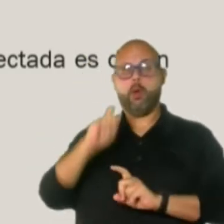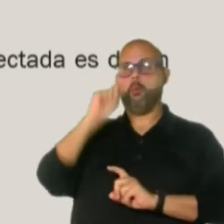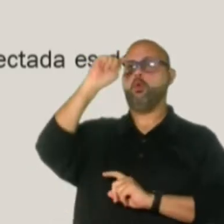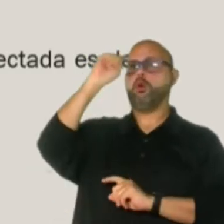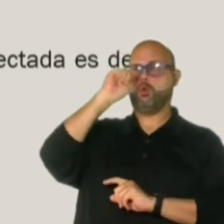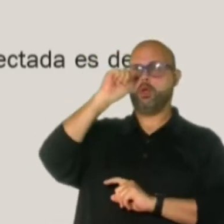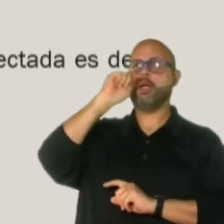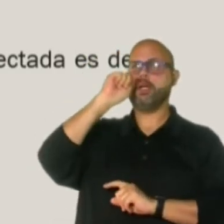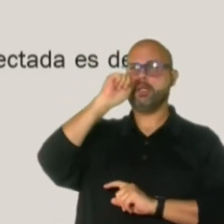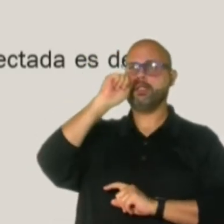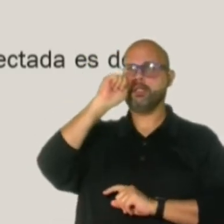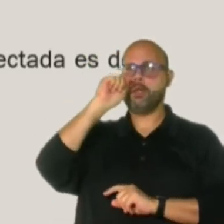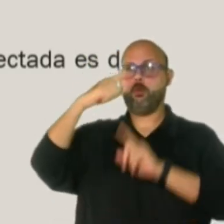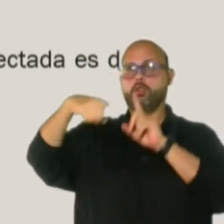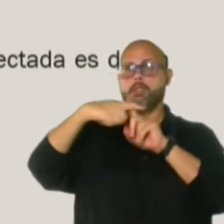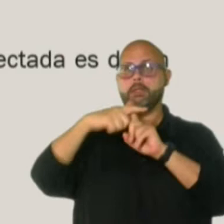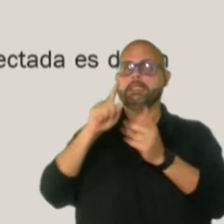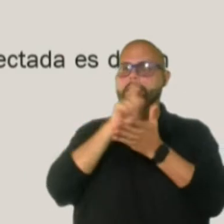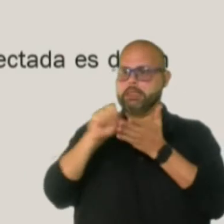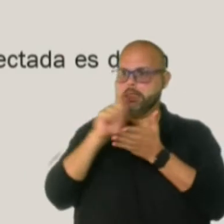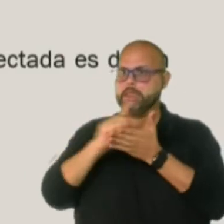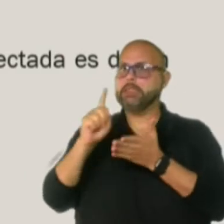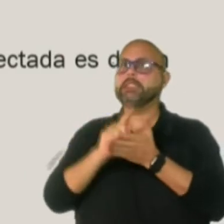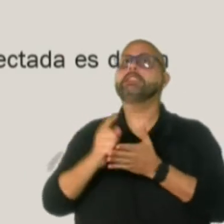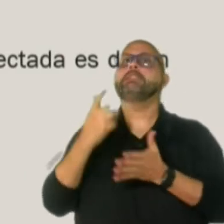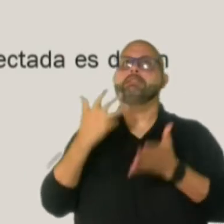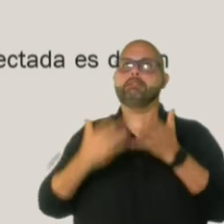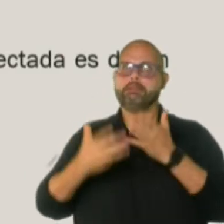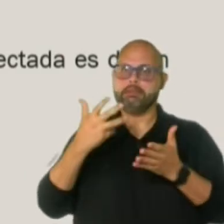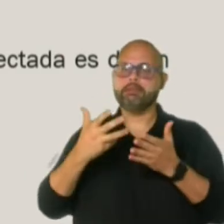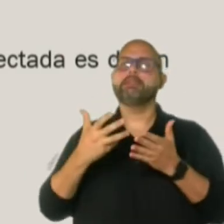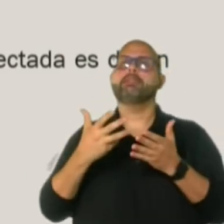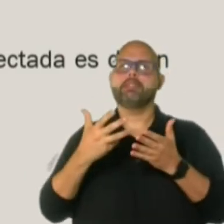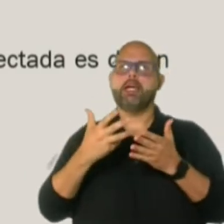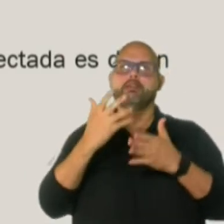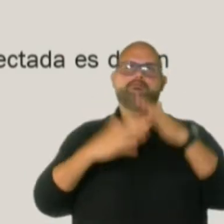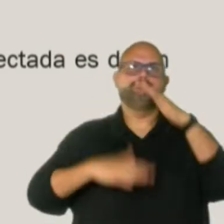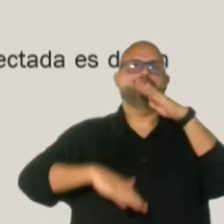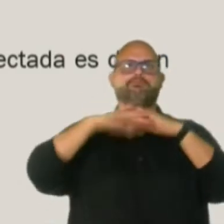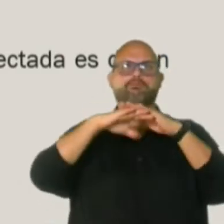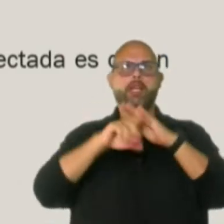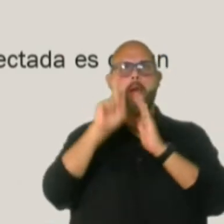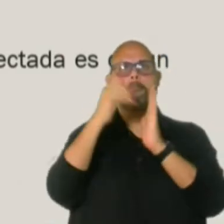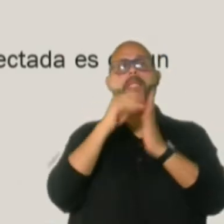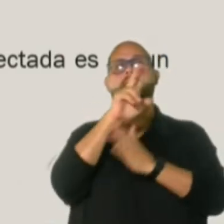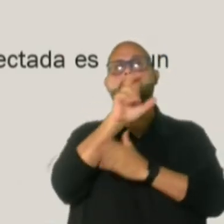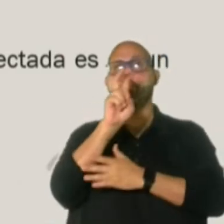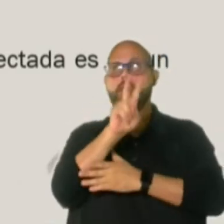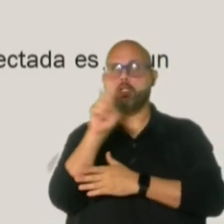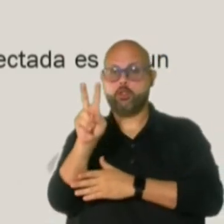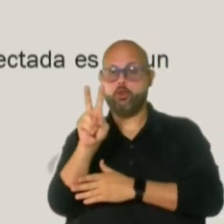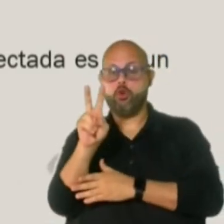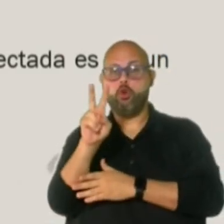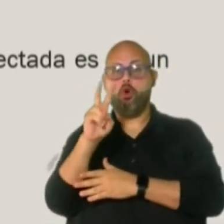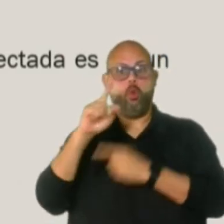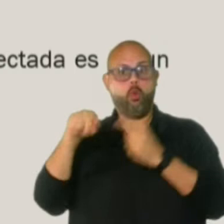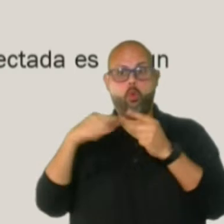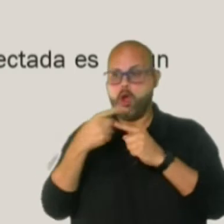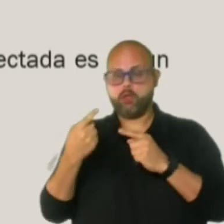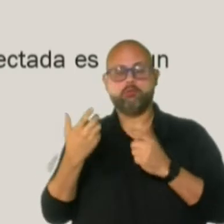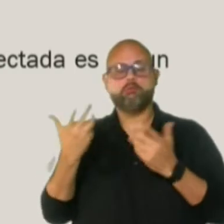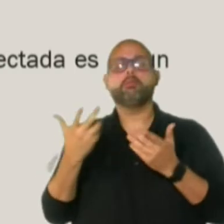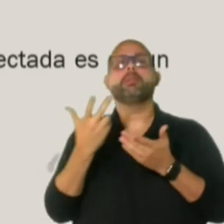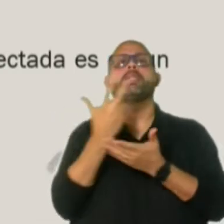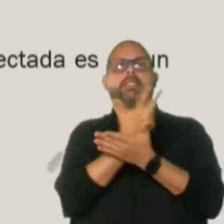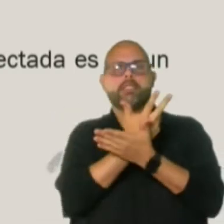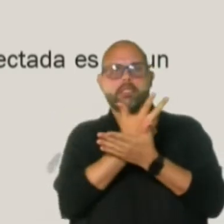un máximo de 1.322 para la tercera semana de julio. A base de esta tendencia